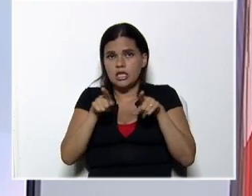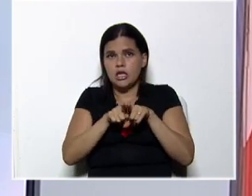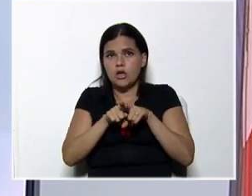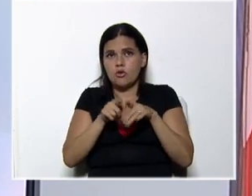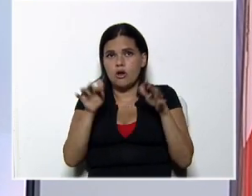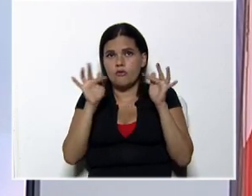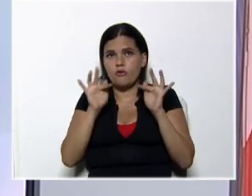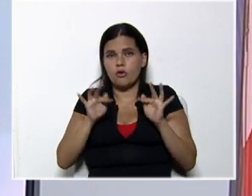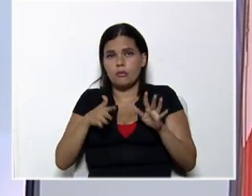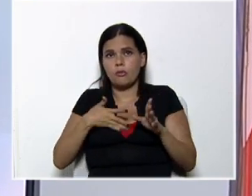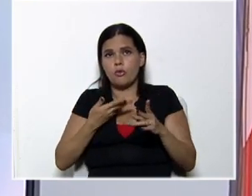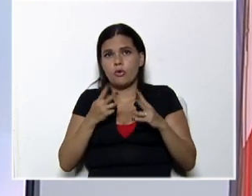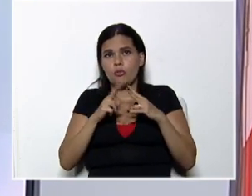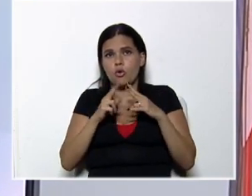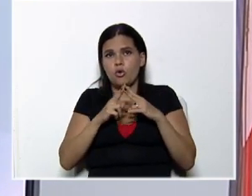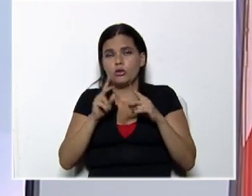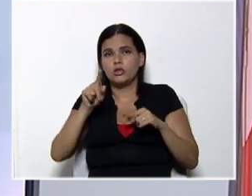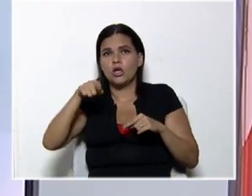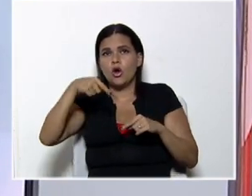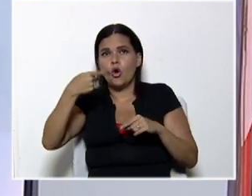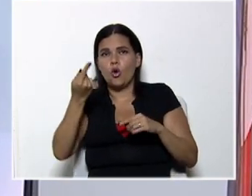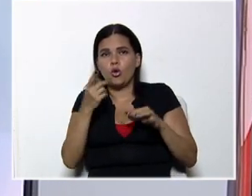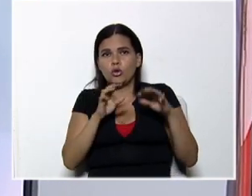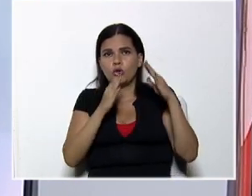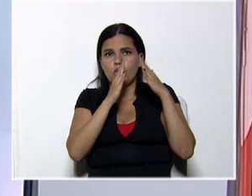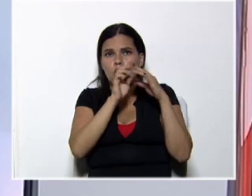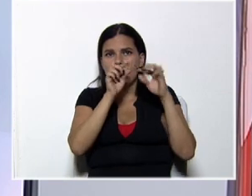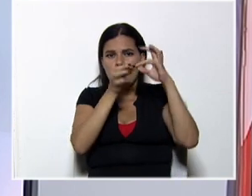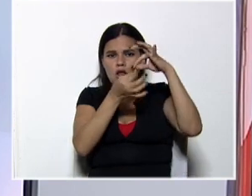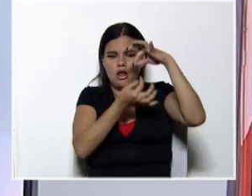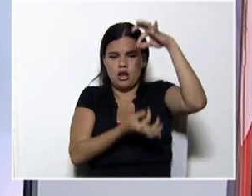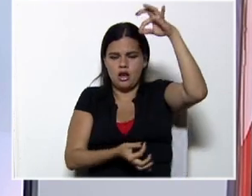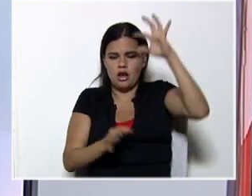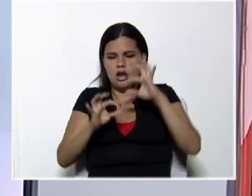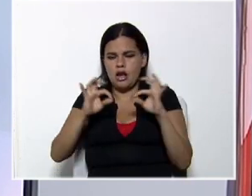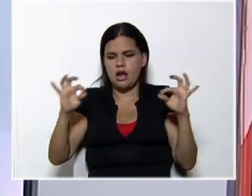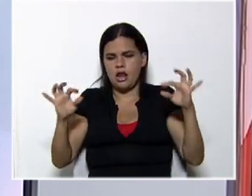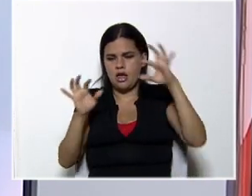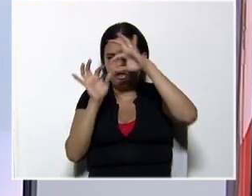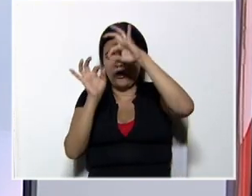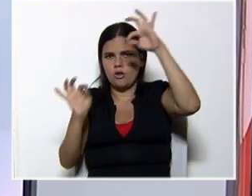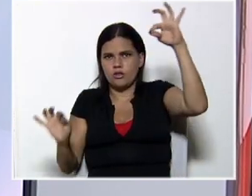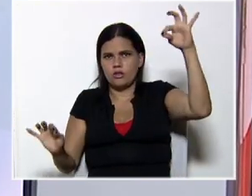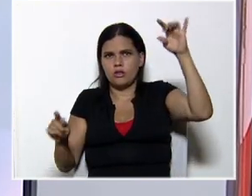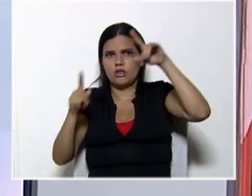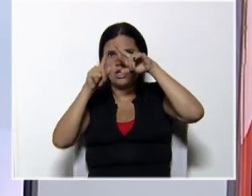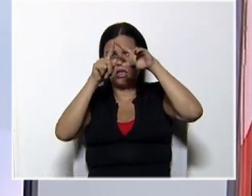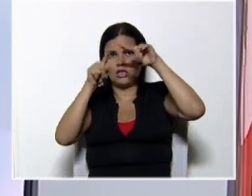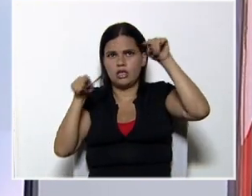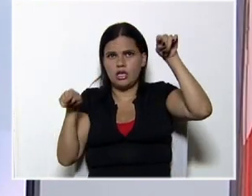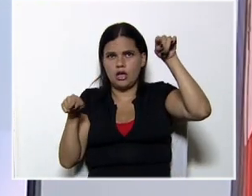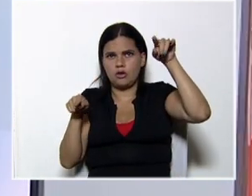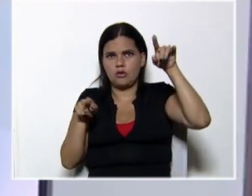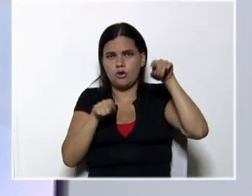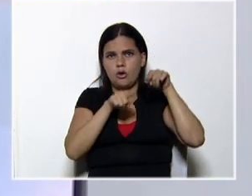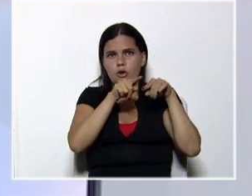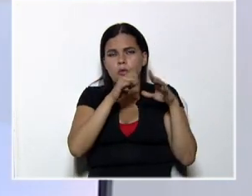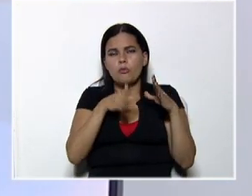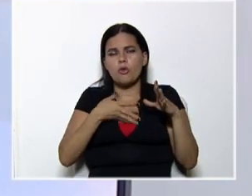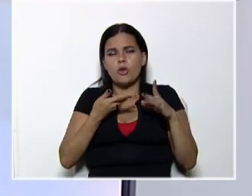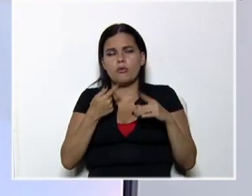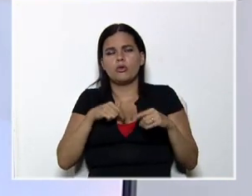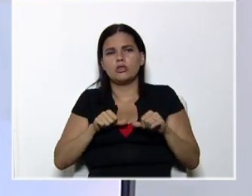conocer los otros lados. Ya tenemos este primer lado del triángulo, podemos seguir conociendo los demás. Por